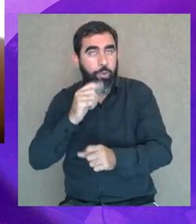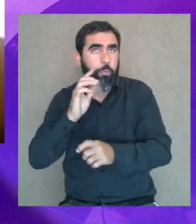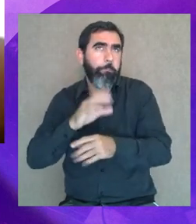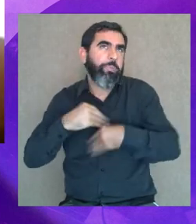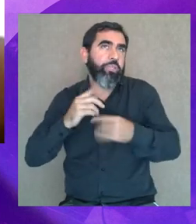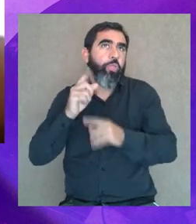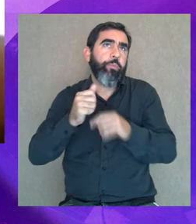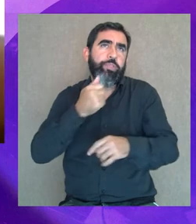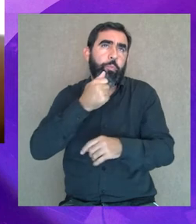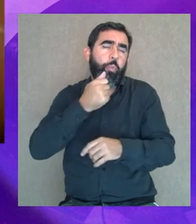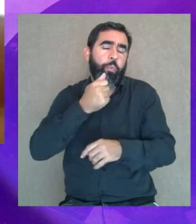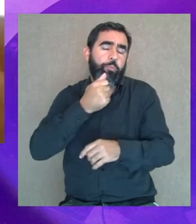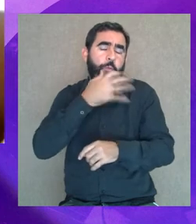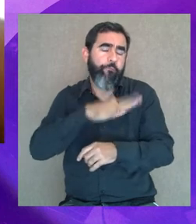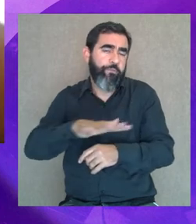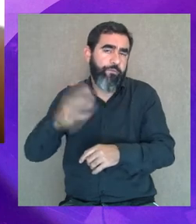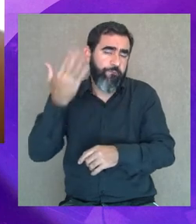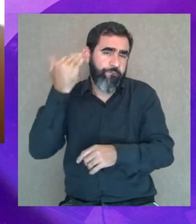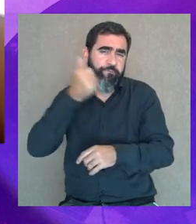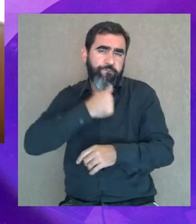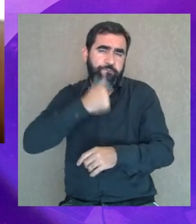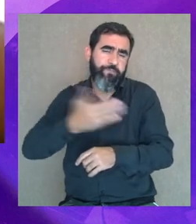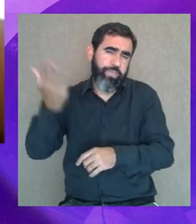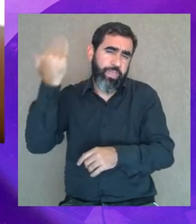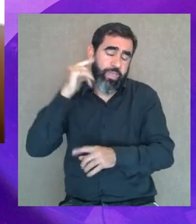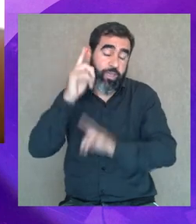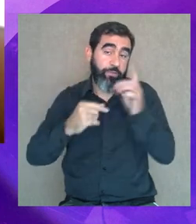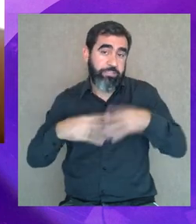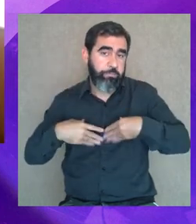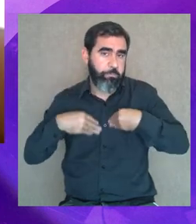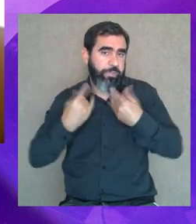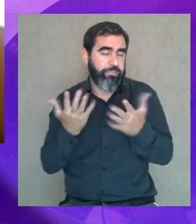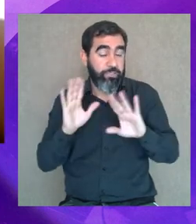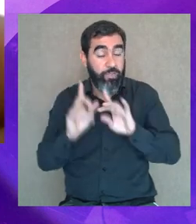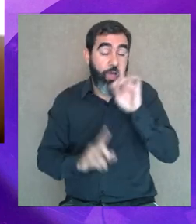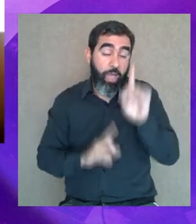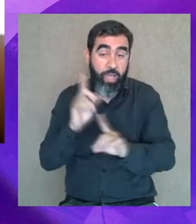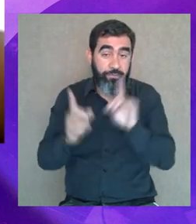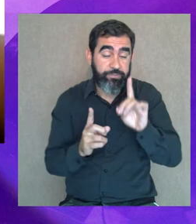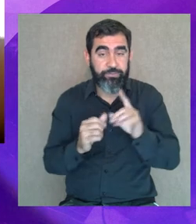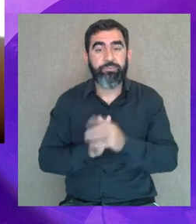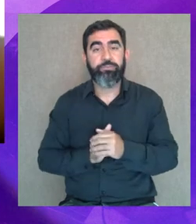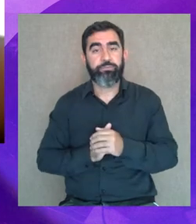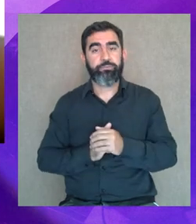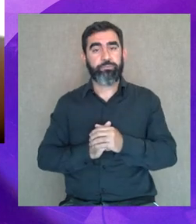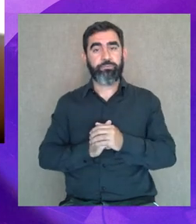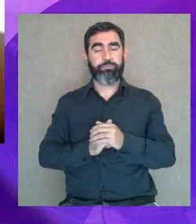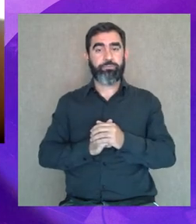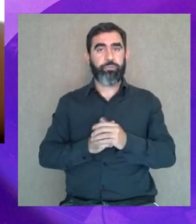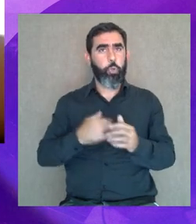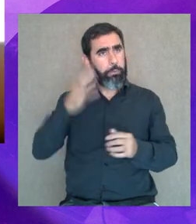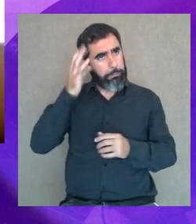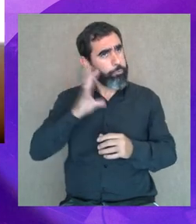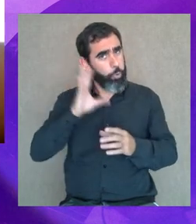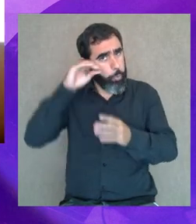como antigua para algunas cosas polladas ahí como predispuestas en mi ser que no